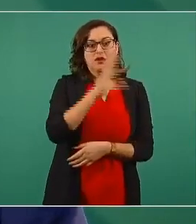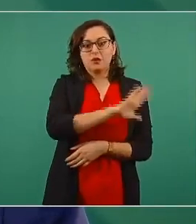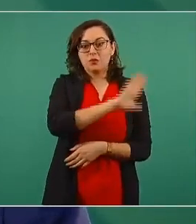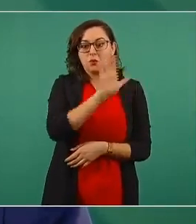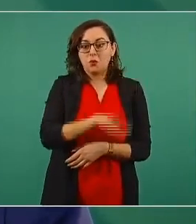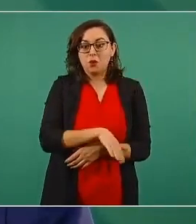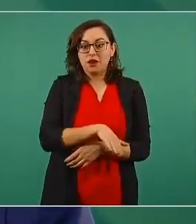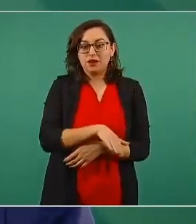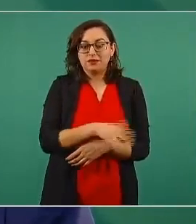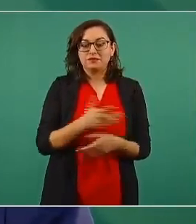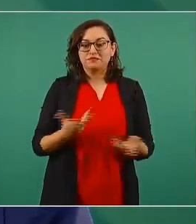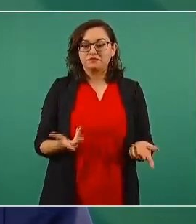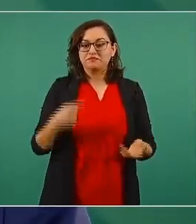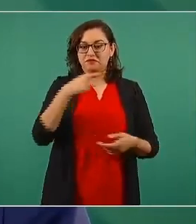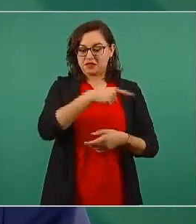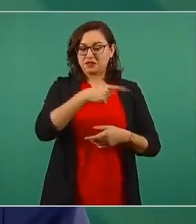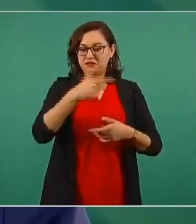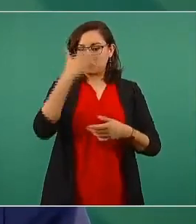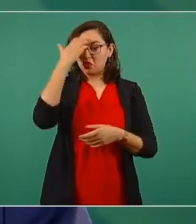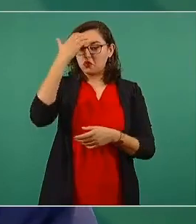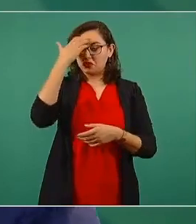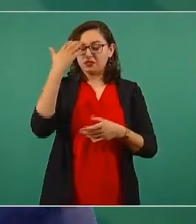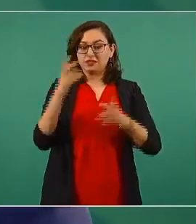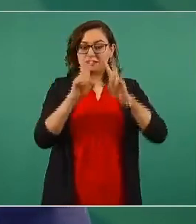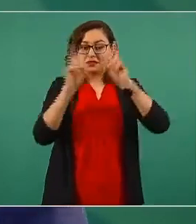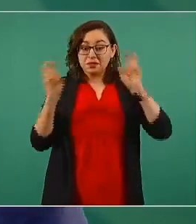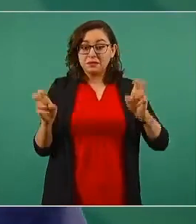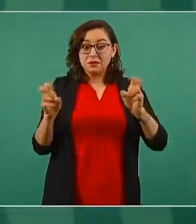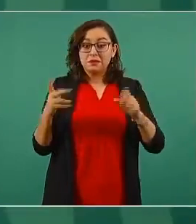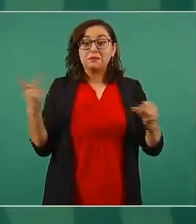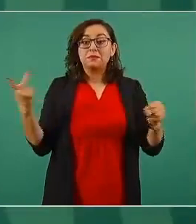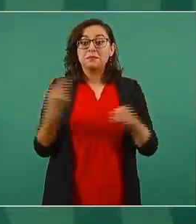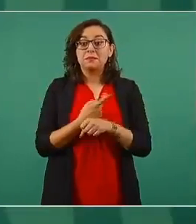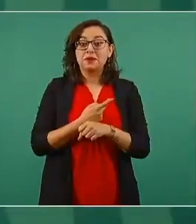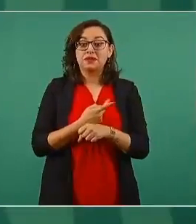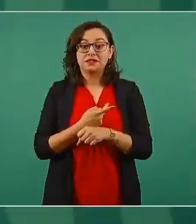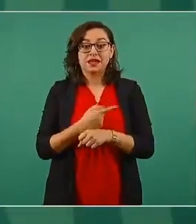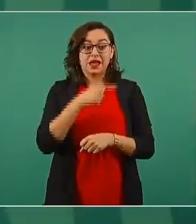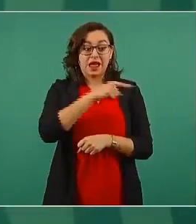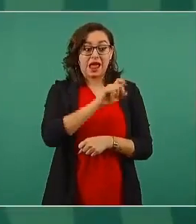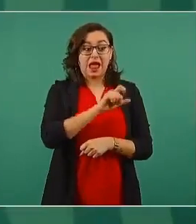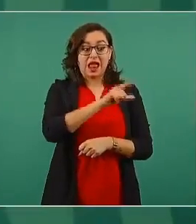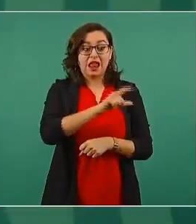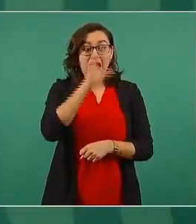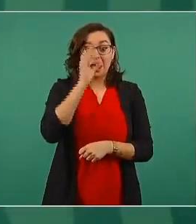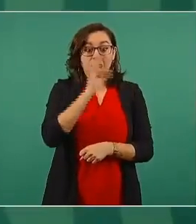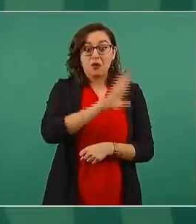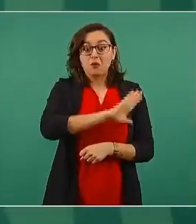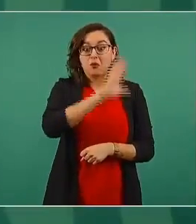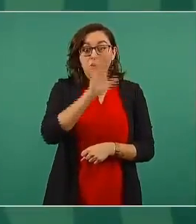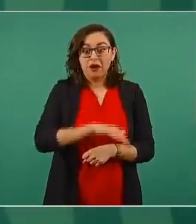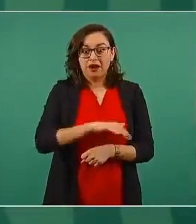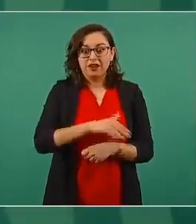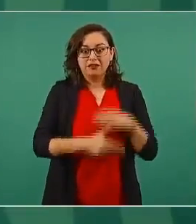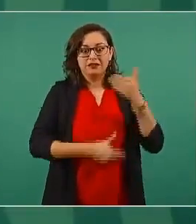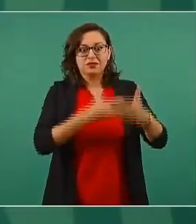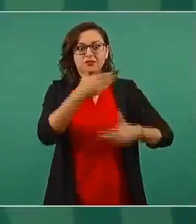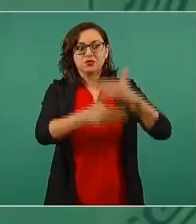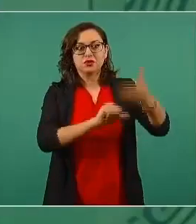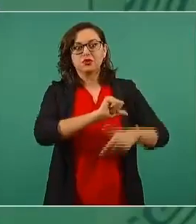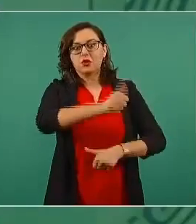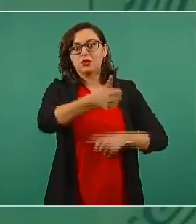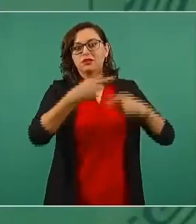vamos a decir, ilustrado. Entonces ya lo que vino después de la muerte de Lucas Alamán, pues ya